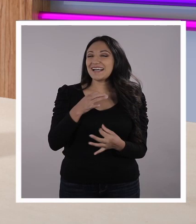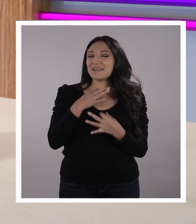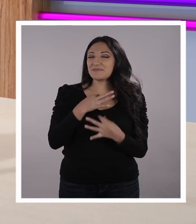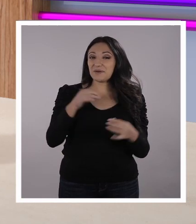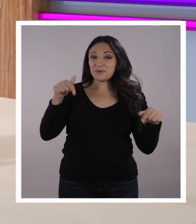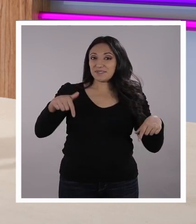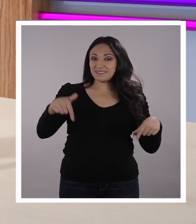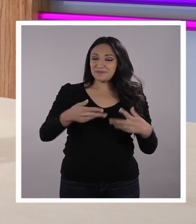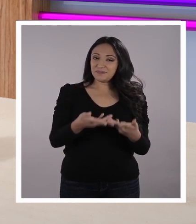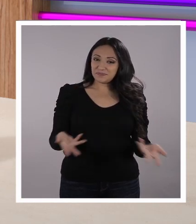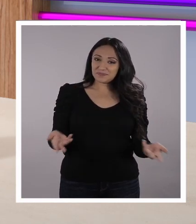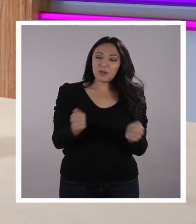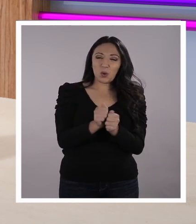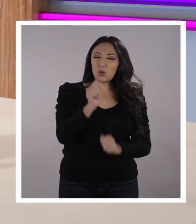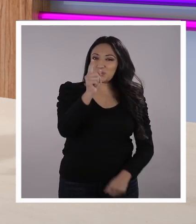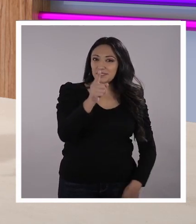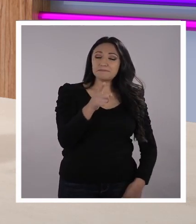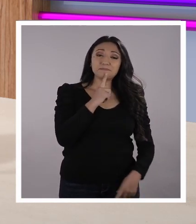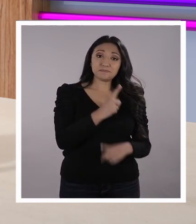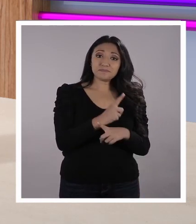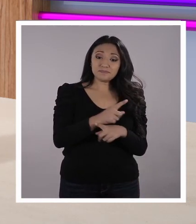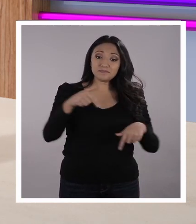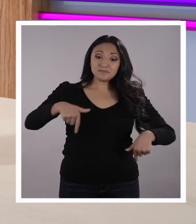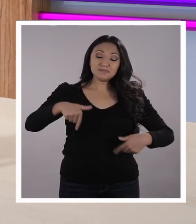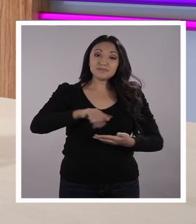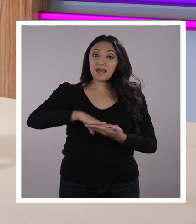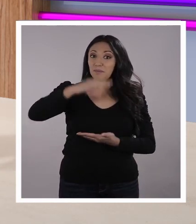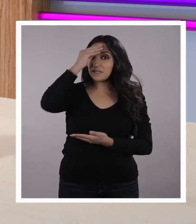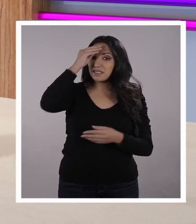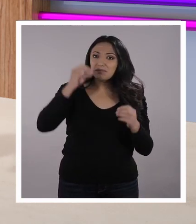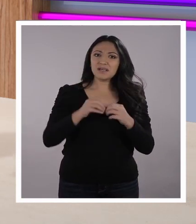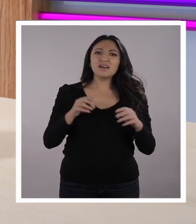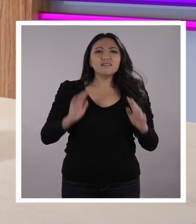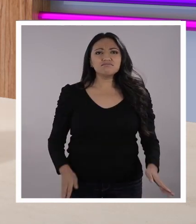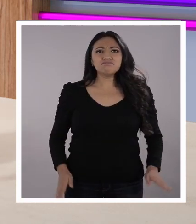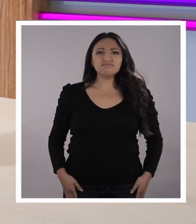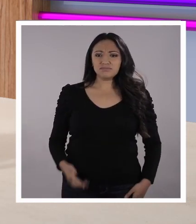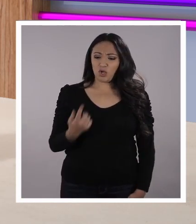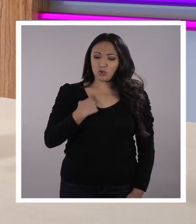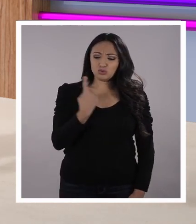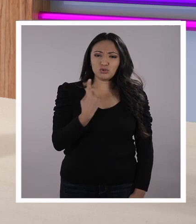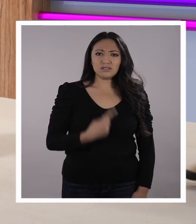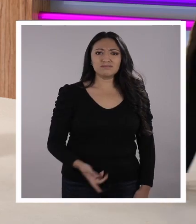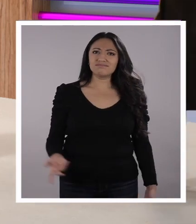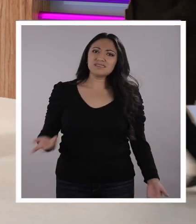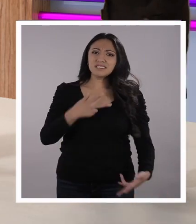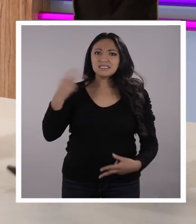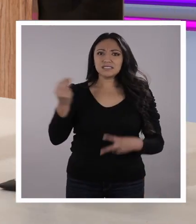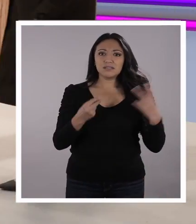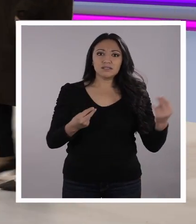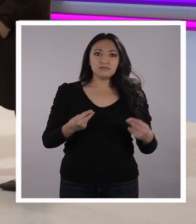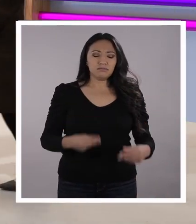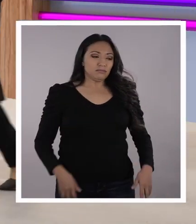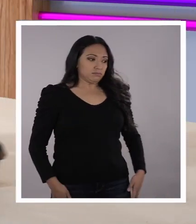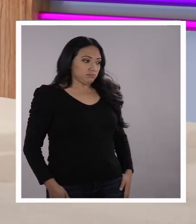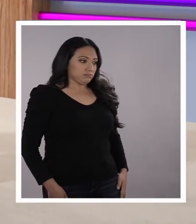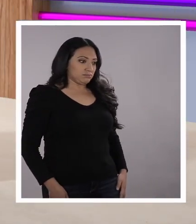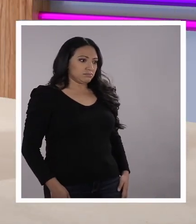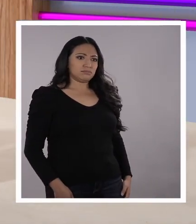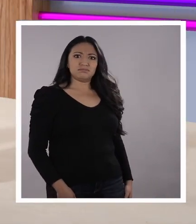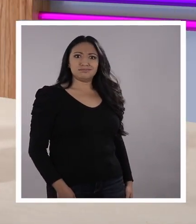Me encanta poder estar con ustedes en este espacio y estoy seguro que vamos a aprender un montón. Pero no, me falta la profe, yo no sé a qué rato se